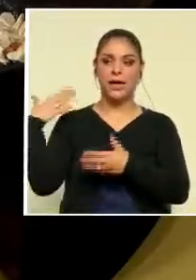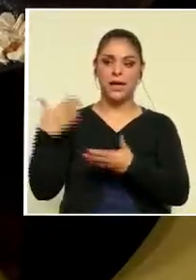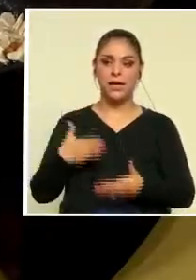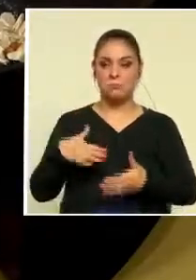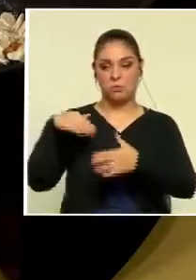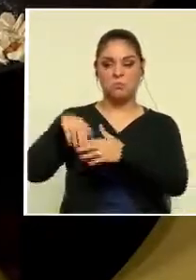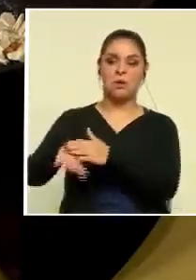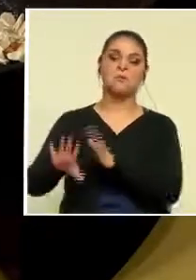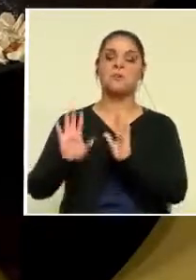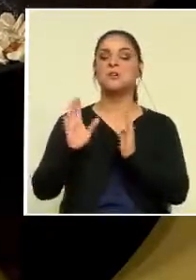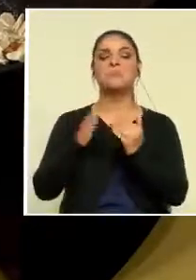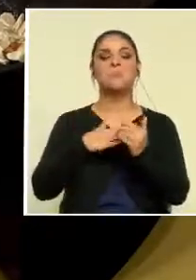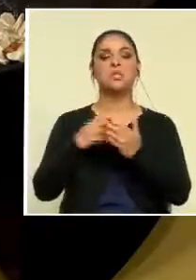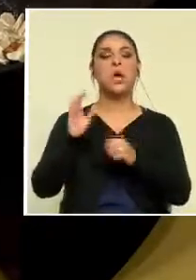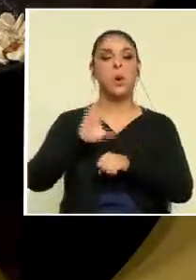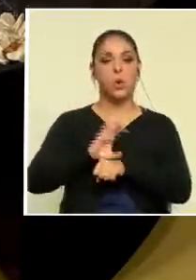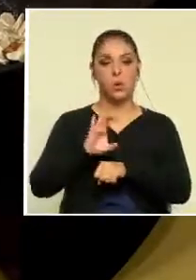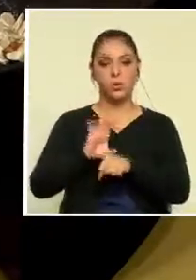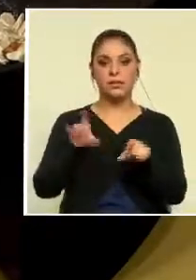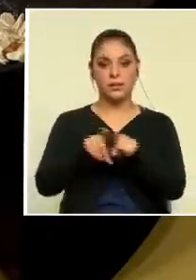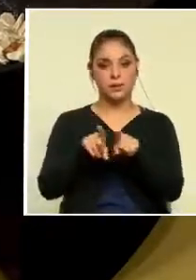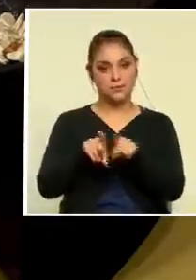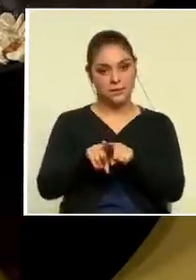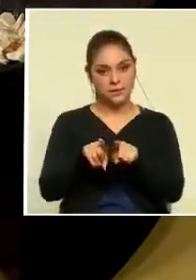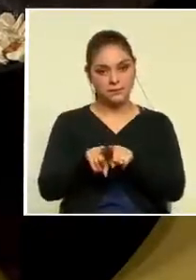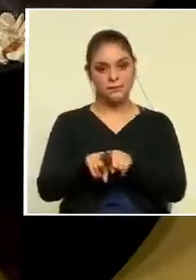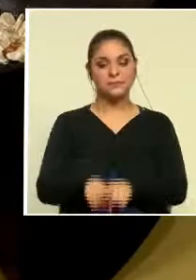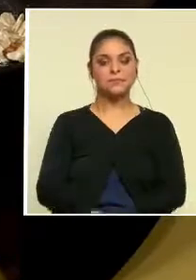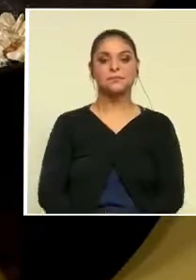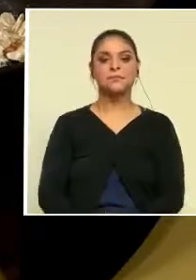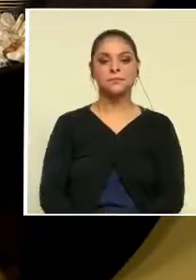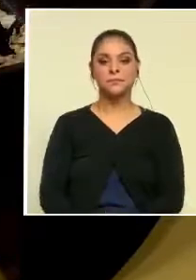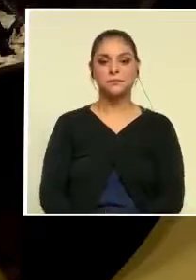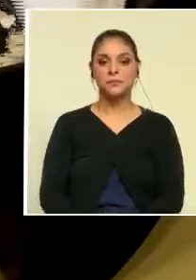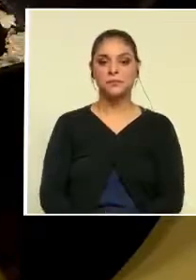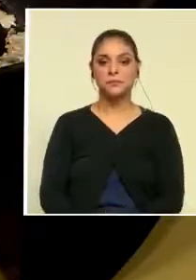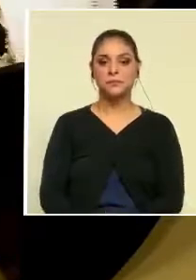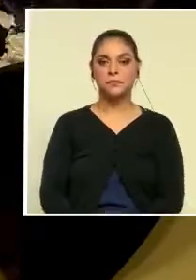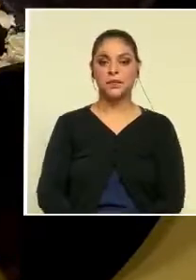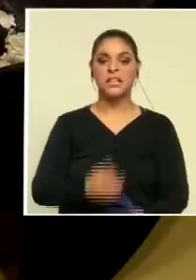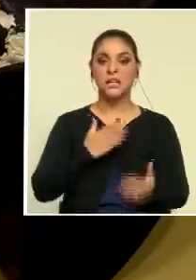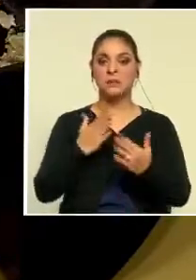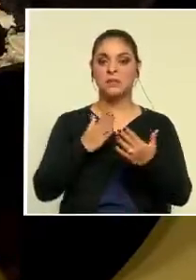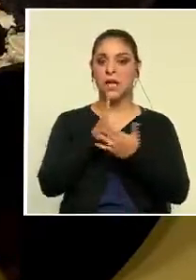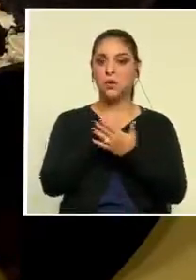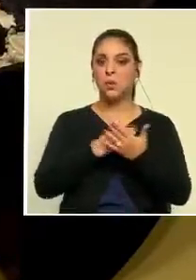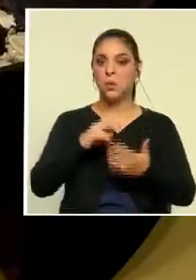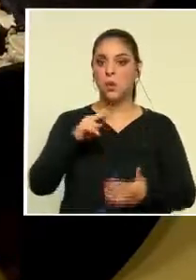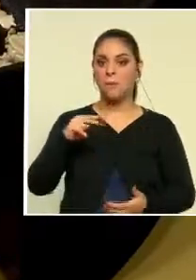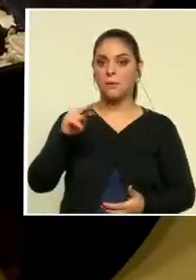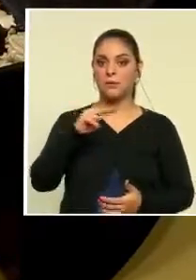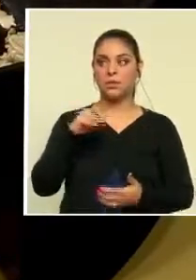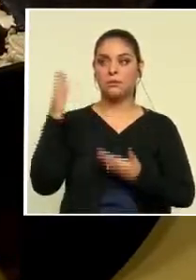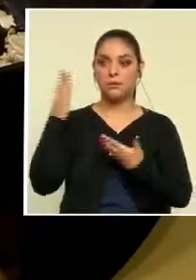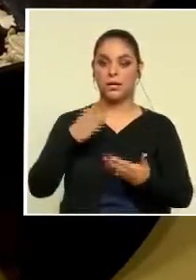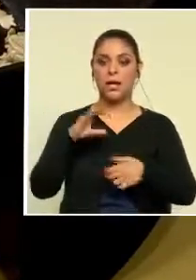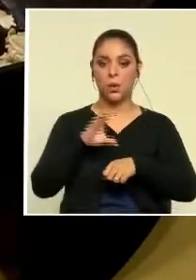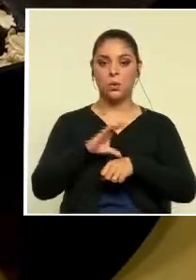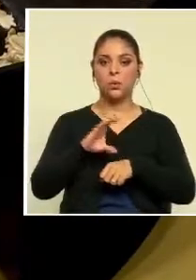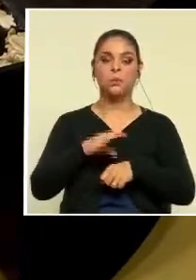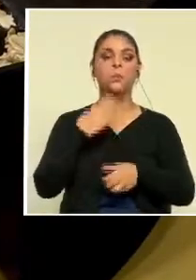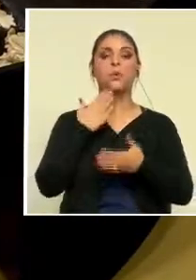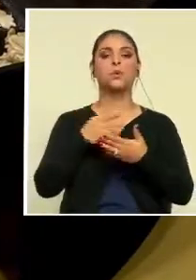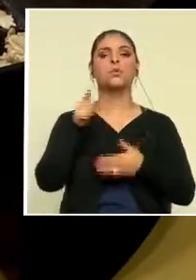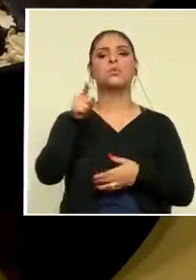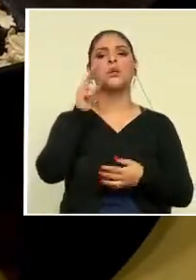traía y tenía poco quizás vamos a ver ahorita algún compañero nos ayuda a traer el vial ley y usted conoce algún